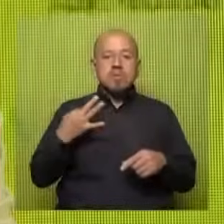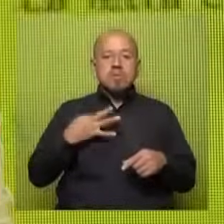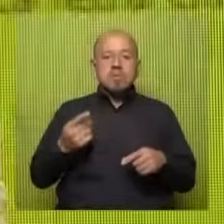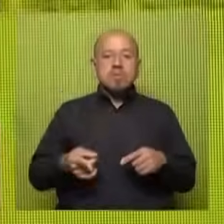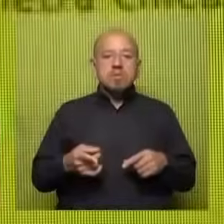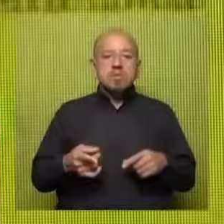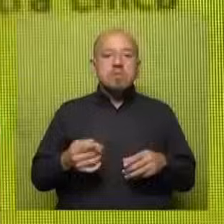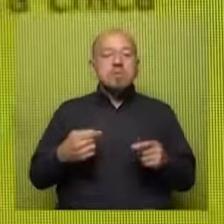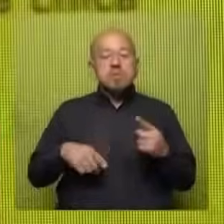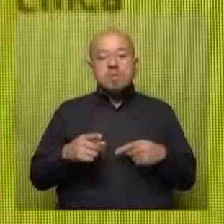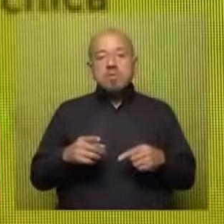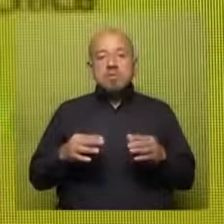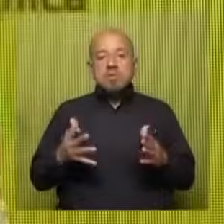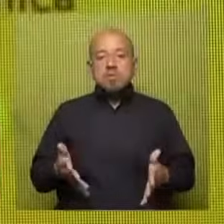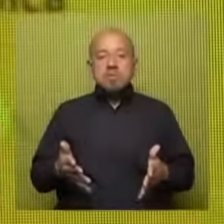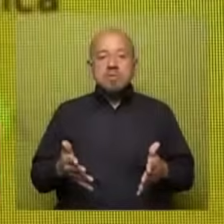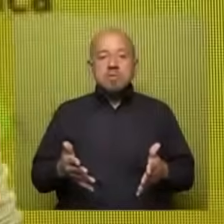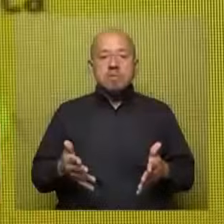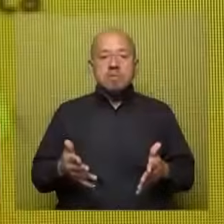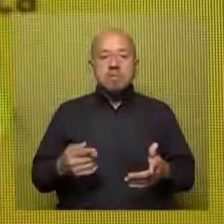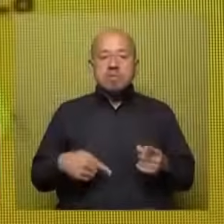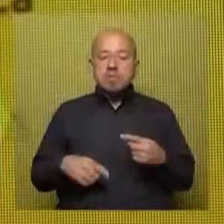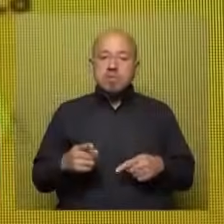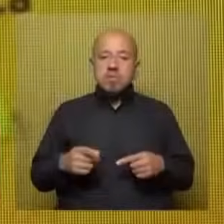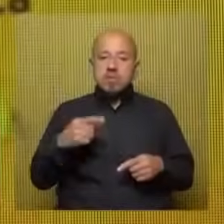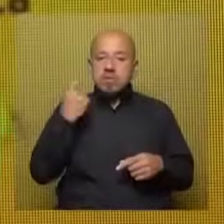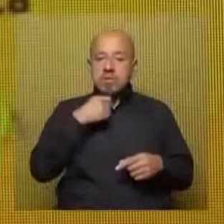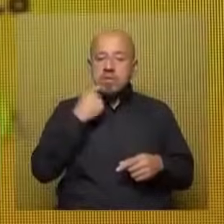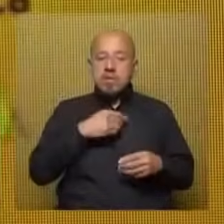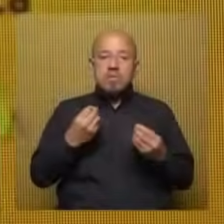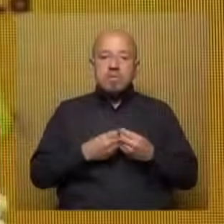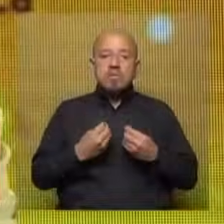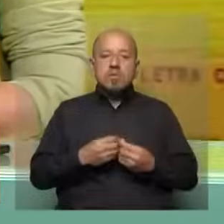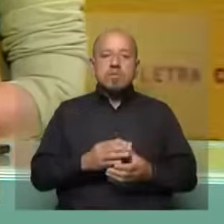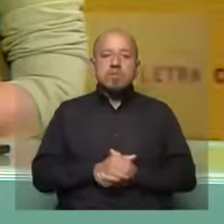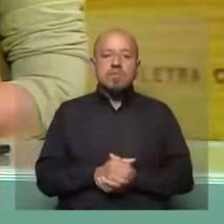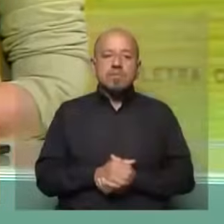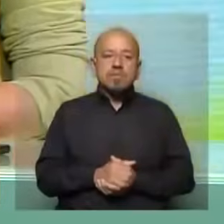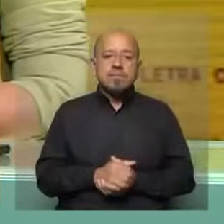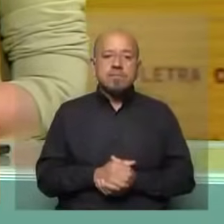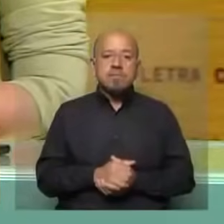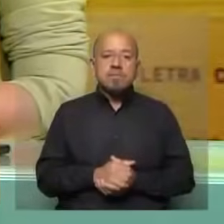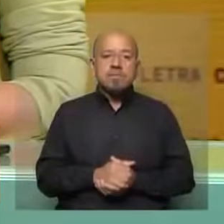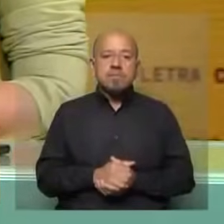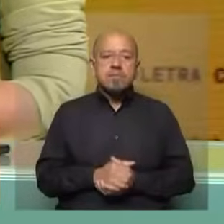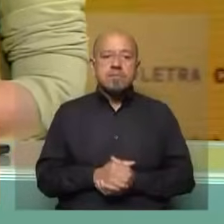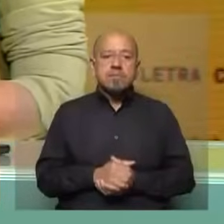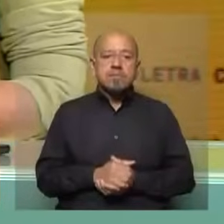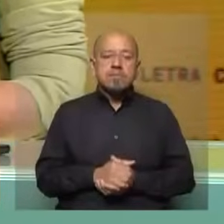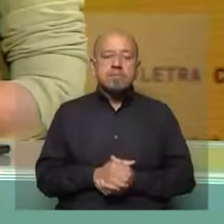sobre la mesa, pero sin embargo falta un montón. Mucho falta. Y bueno,